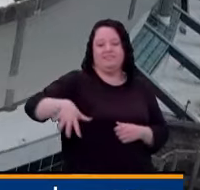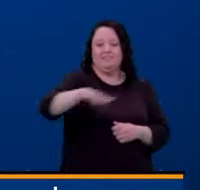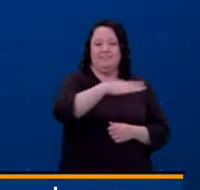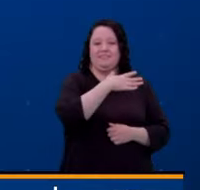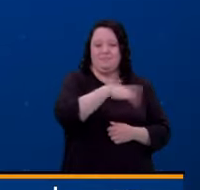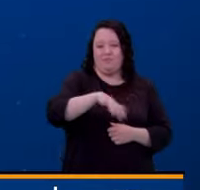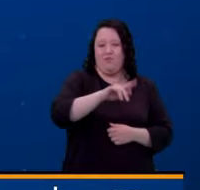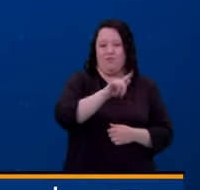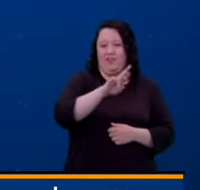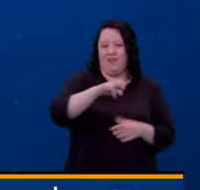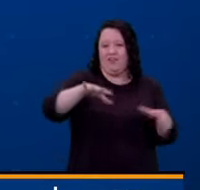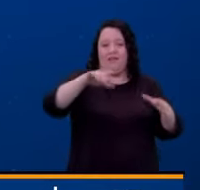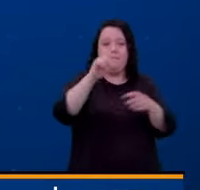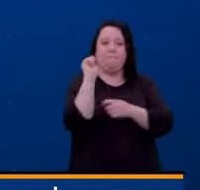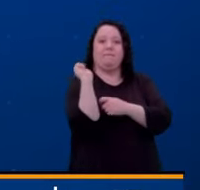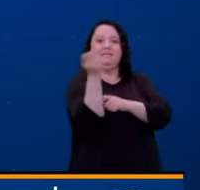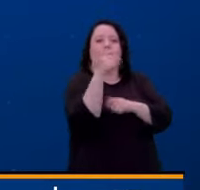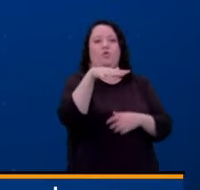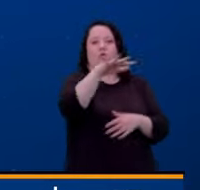Florida.